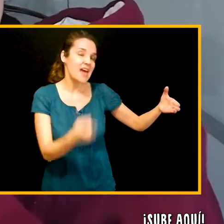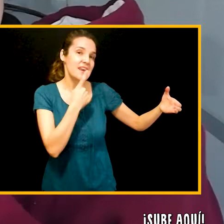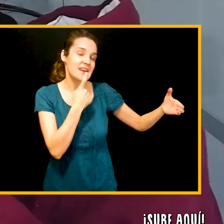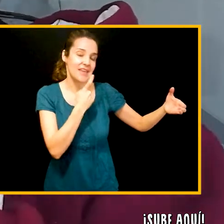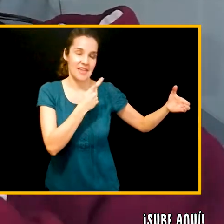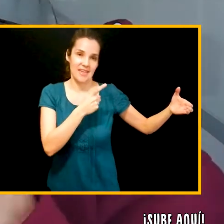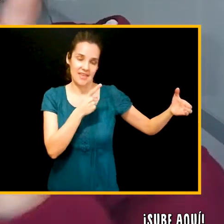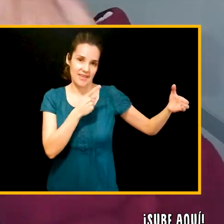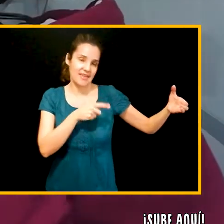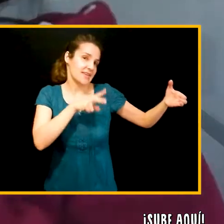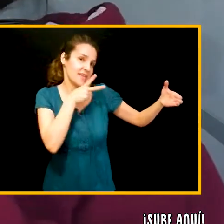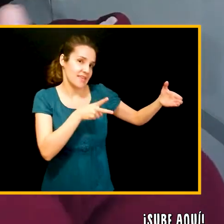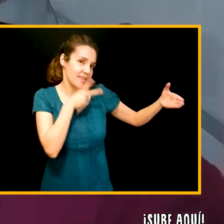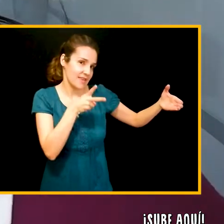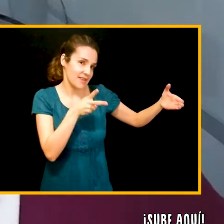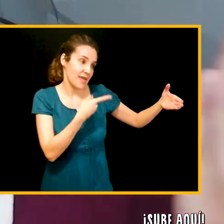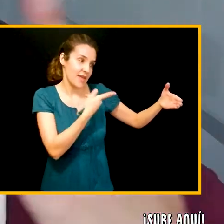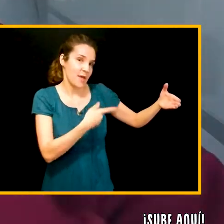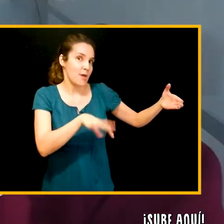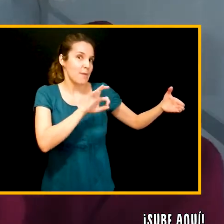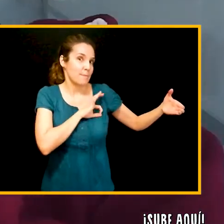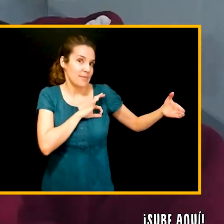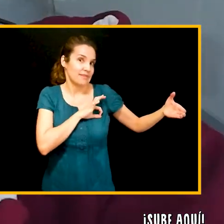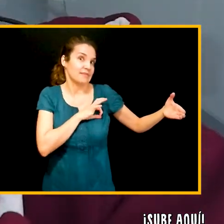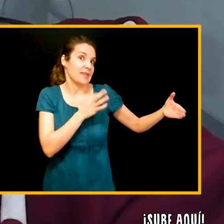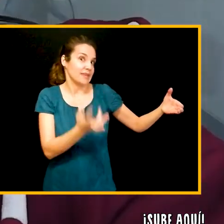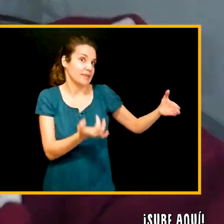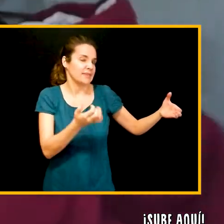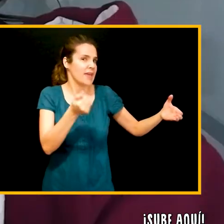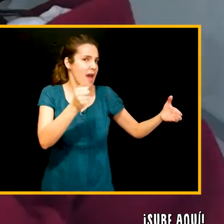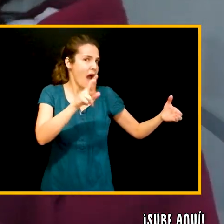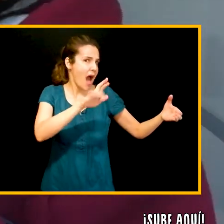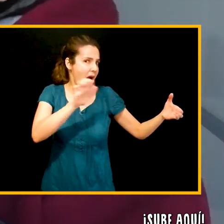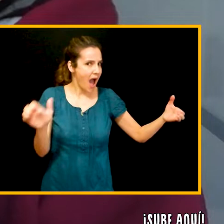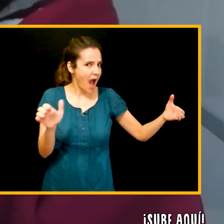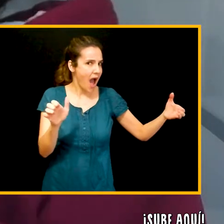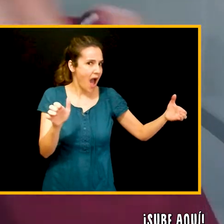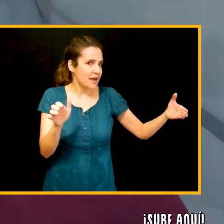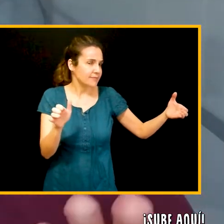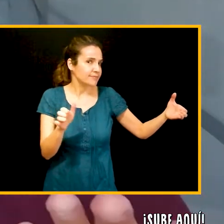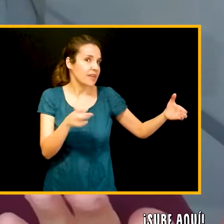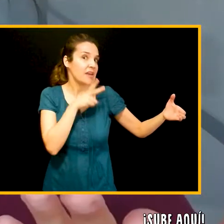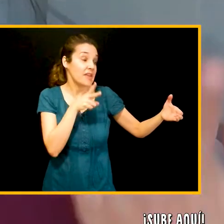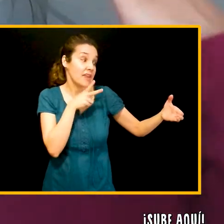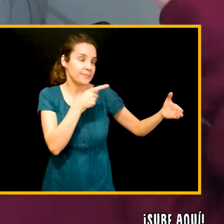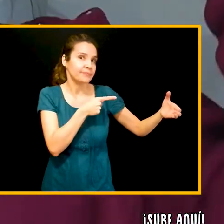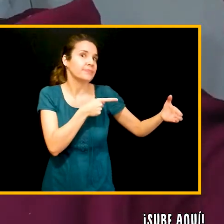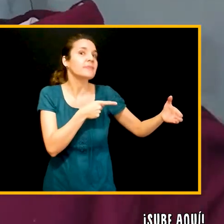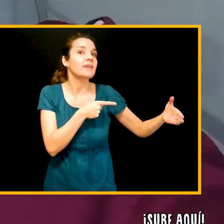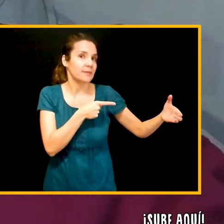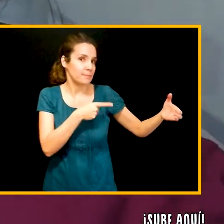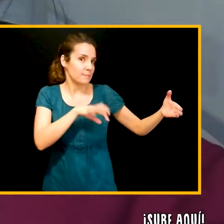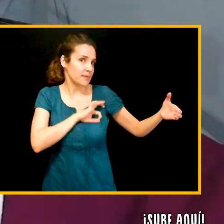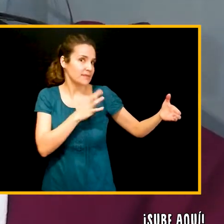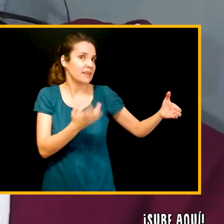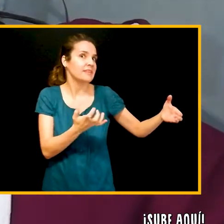green. Mr. Kitchen are green. Mr. Kitchen is